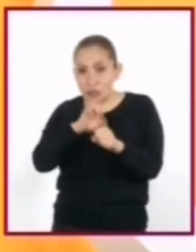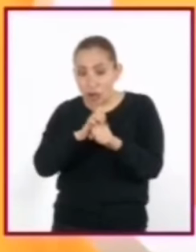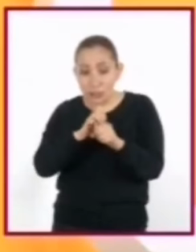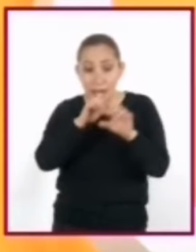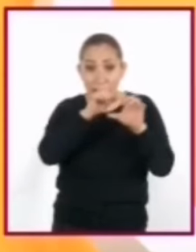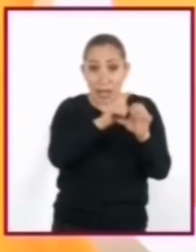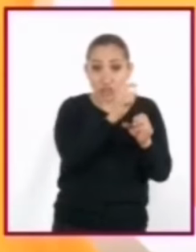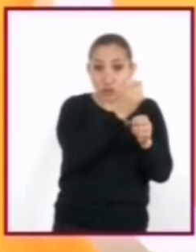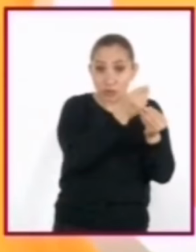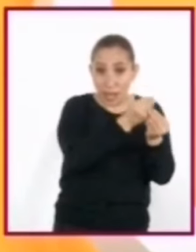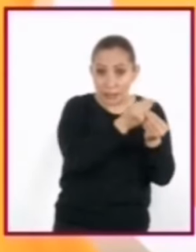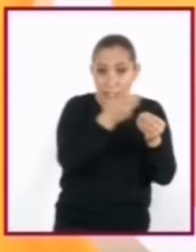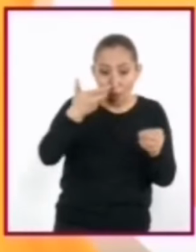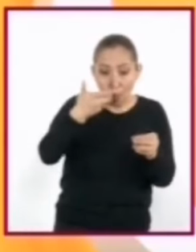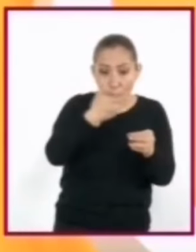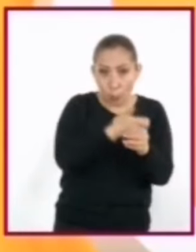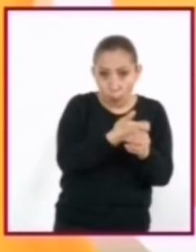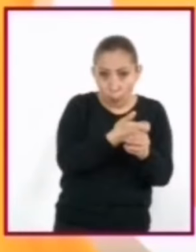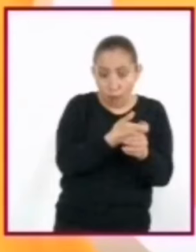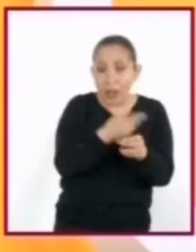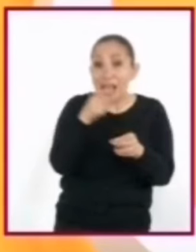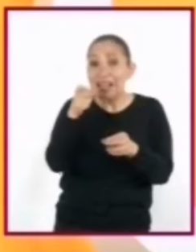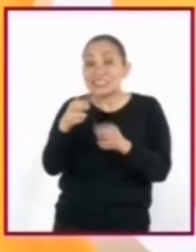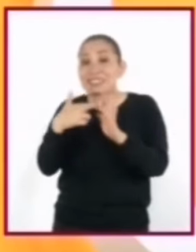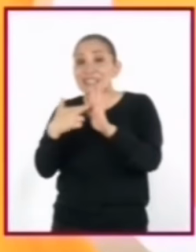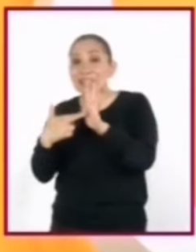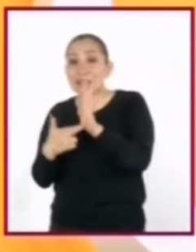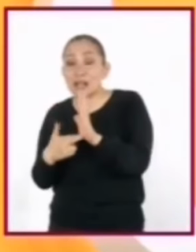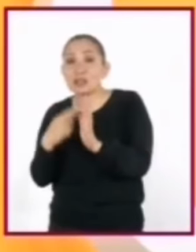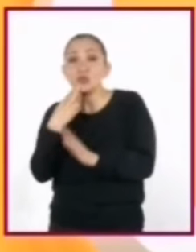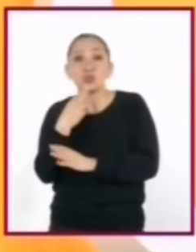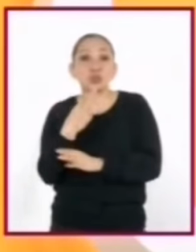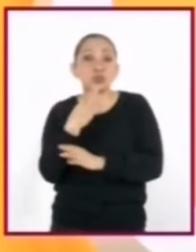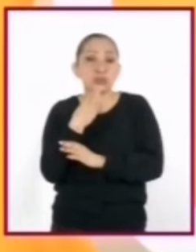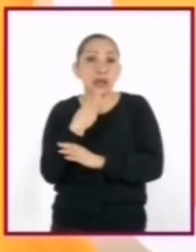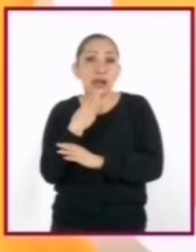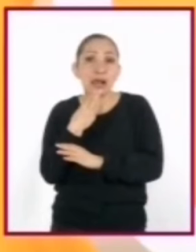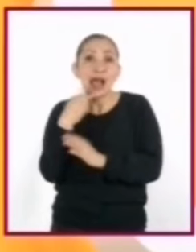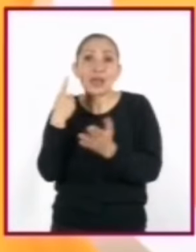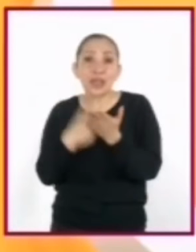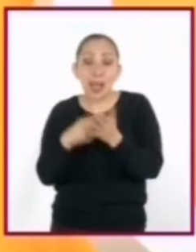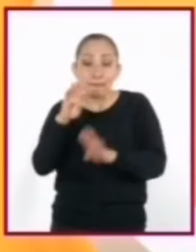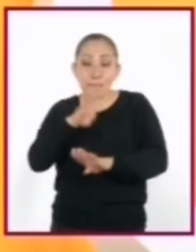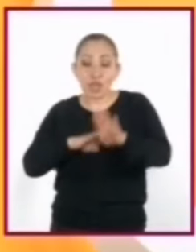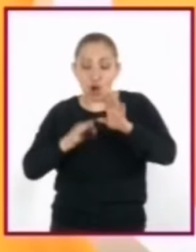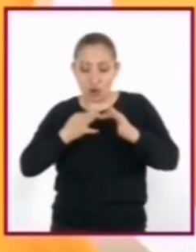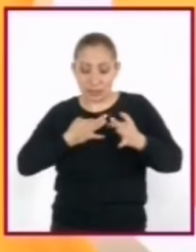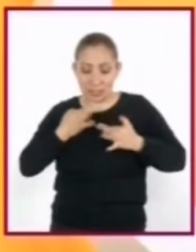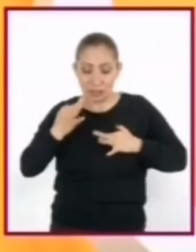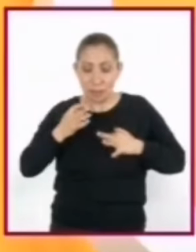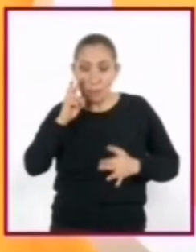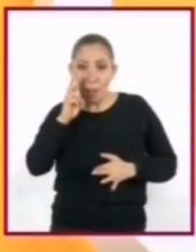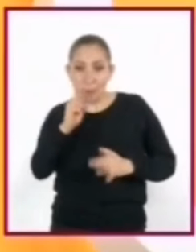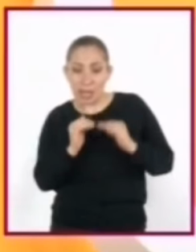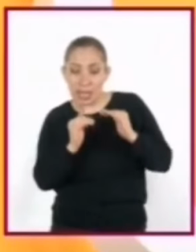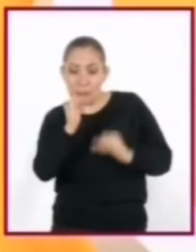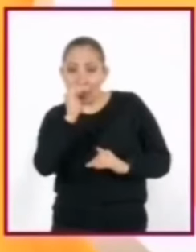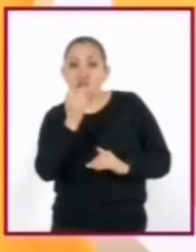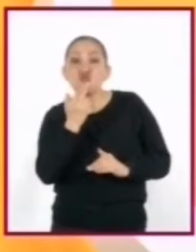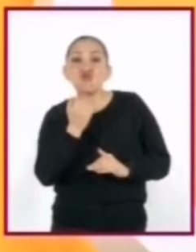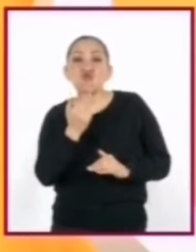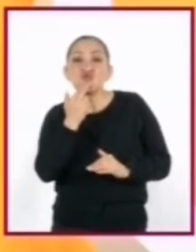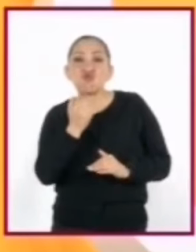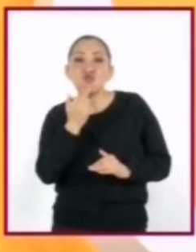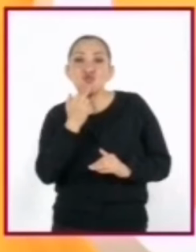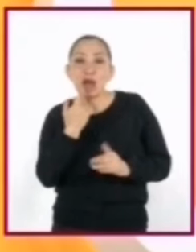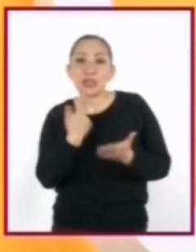entre las sustancias que reaccionan. Este principio se aplica en los biosensores para medir el nivel de glucosa en